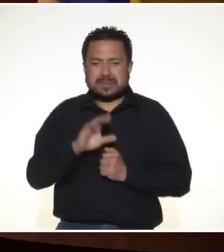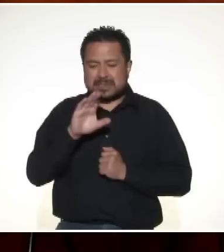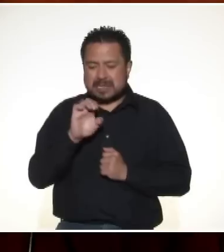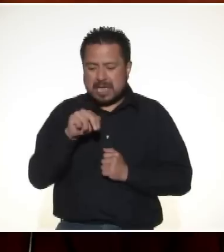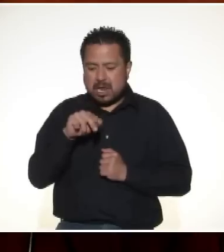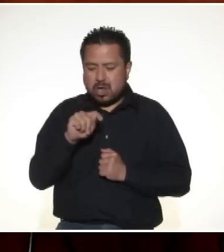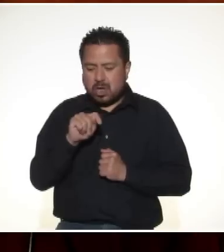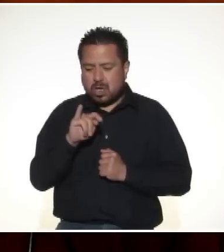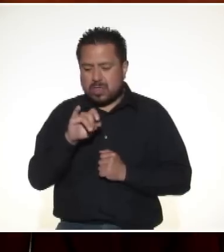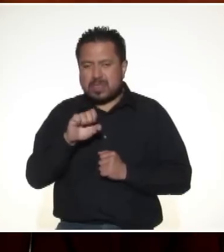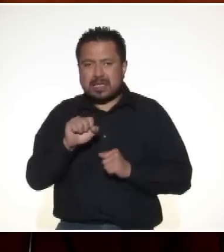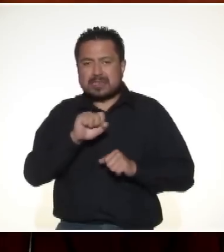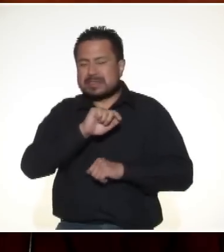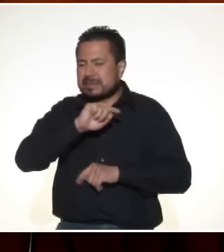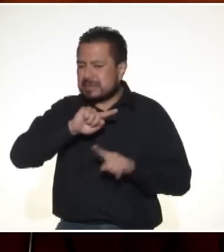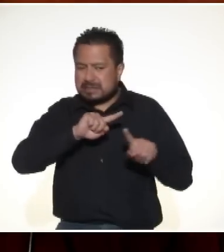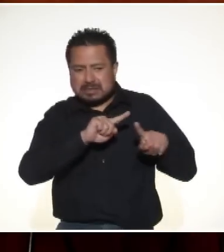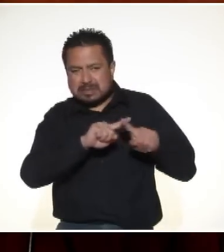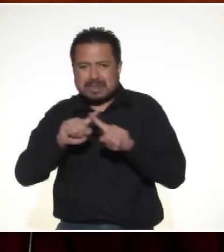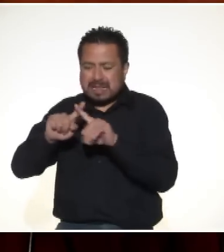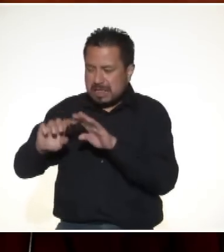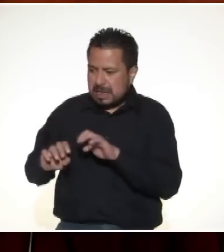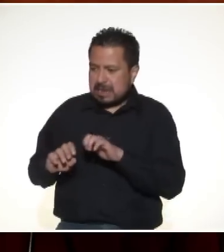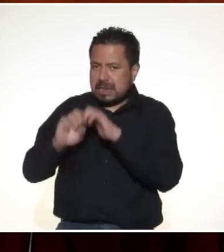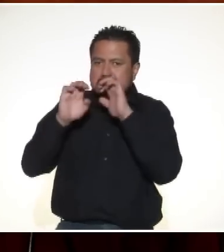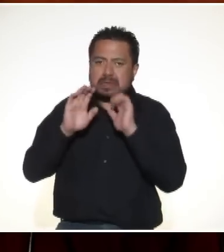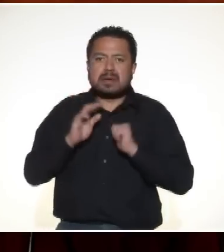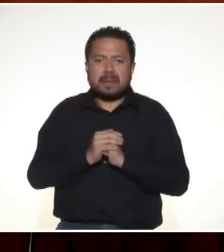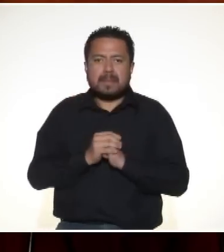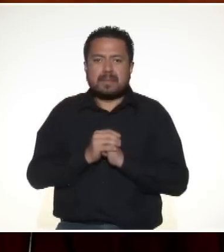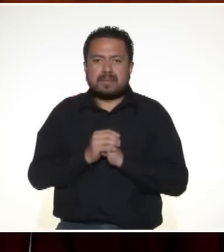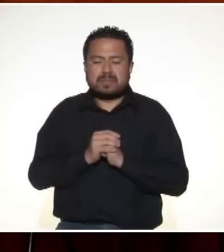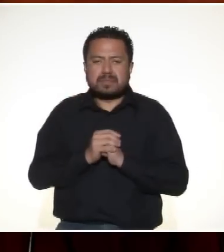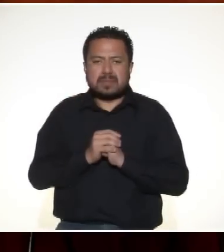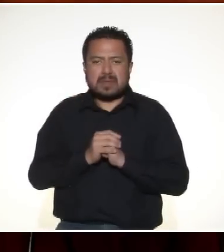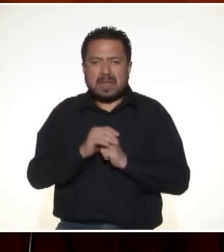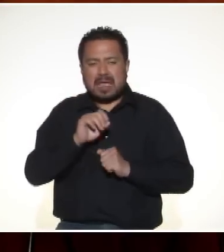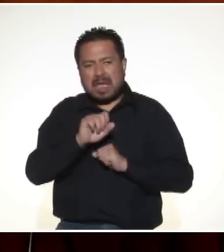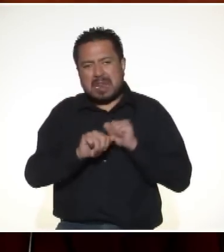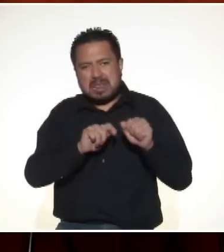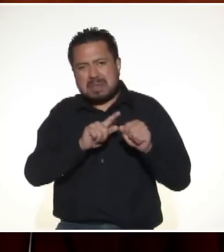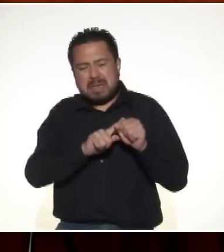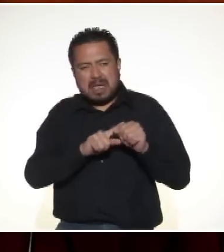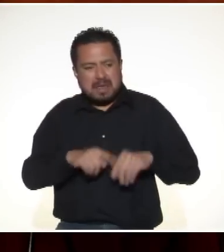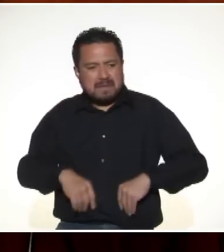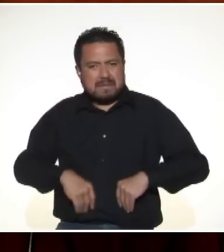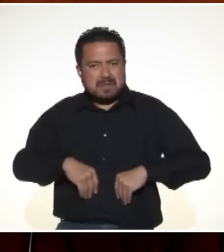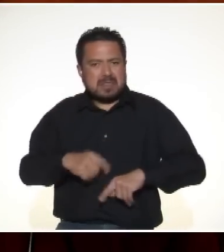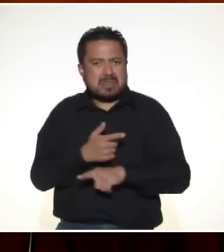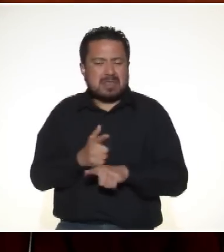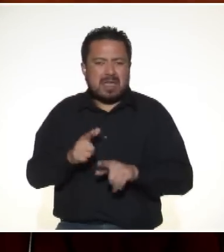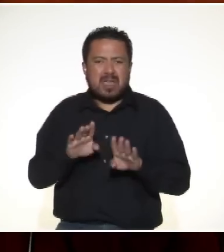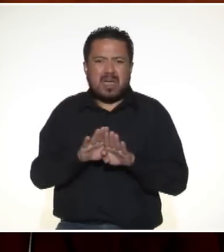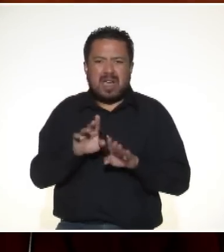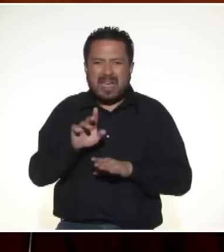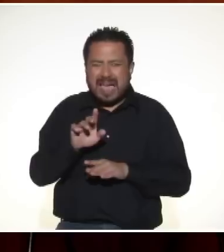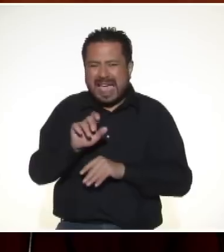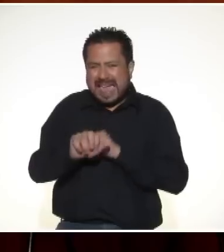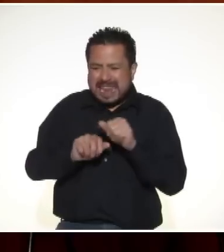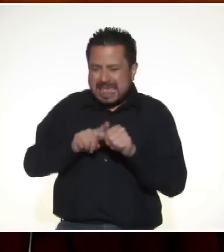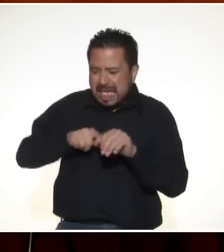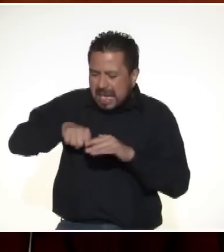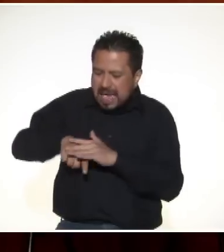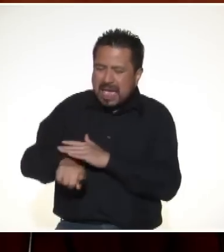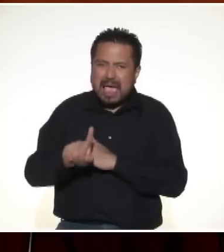existen distintos factores de riesgo. Por un lado, amibas de vida libre, que son ciertos bichitos que están ahí en el agua,